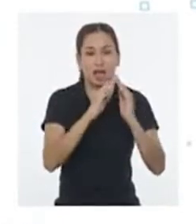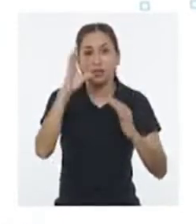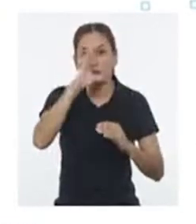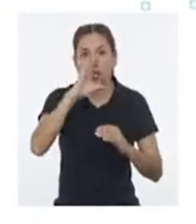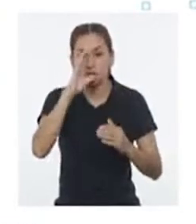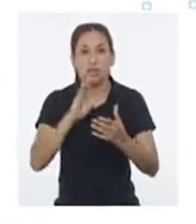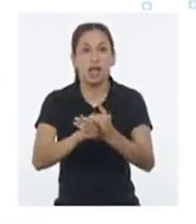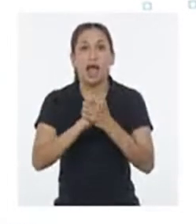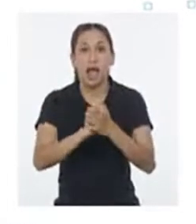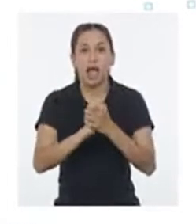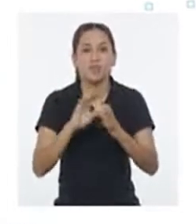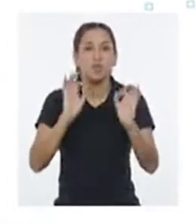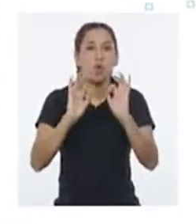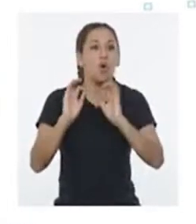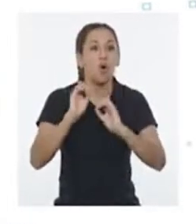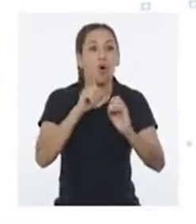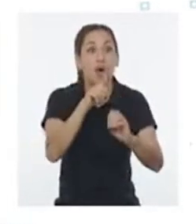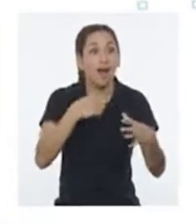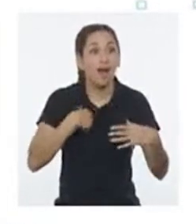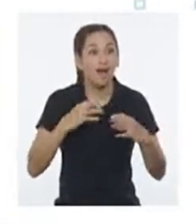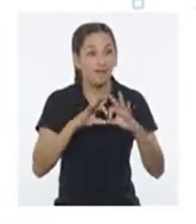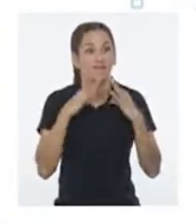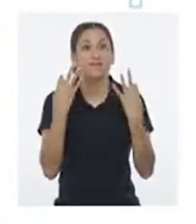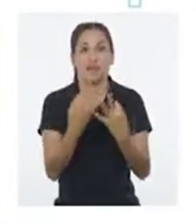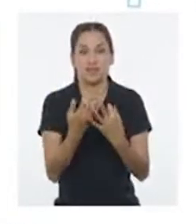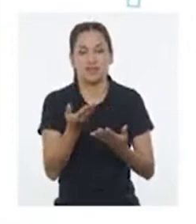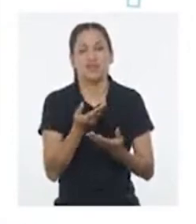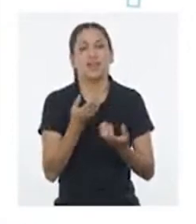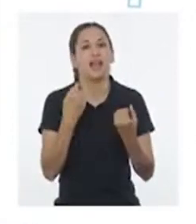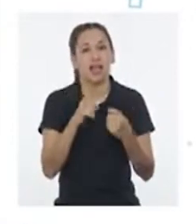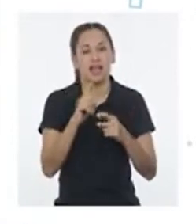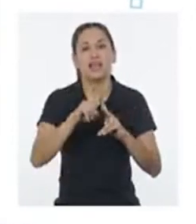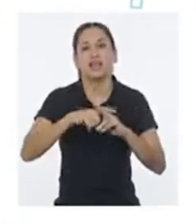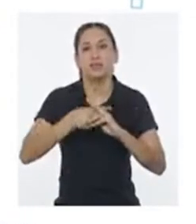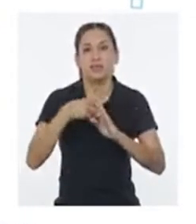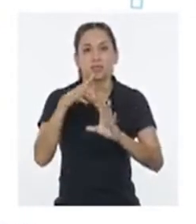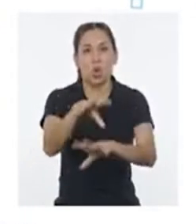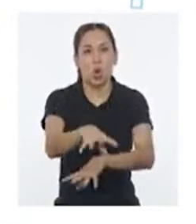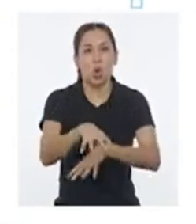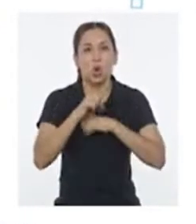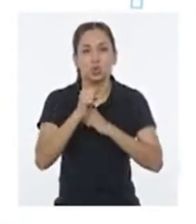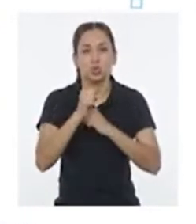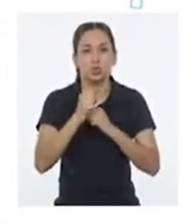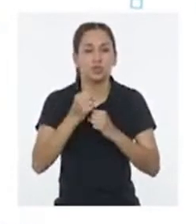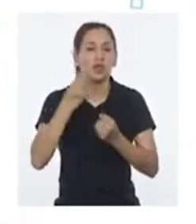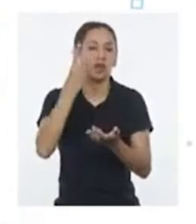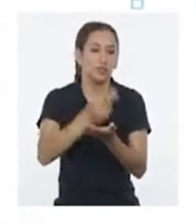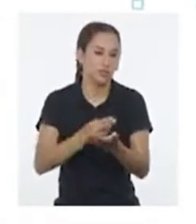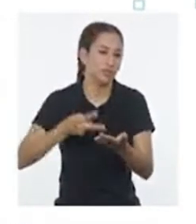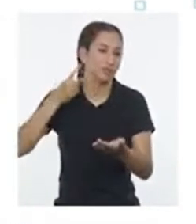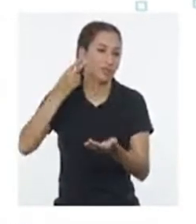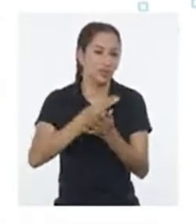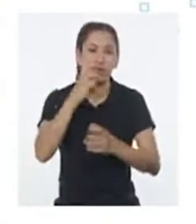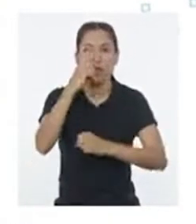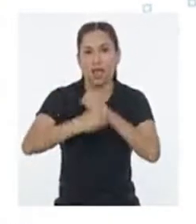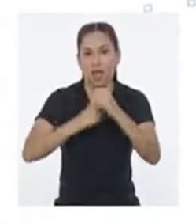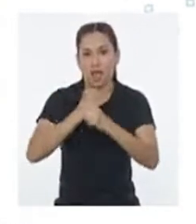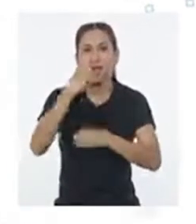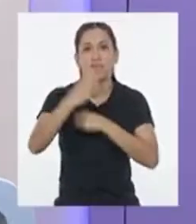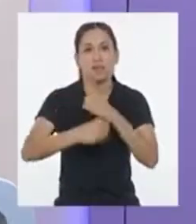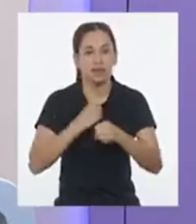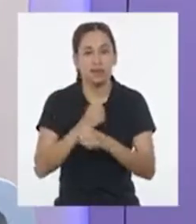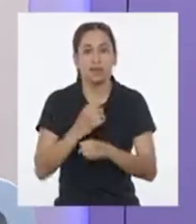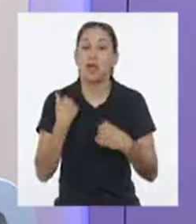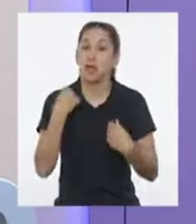casa en busca de amigos o parientes, siendo una costumbre repetida año tras